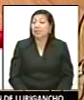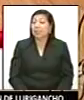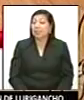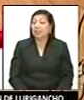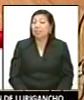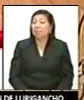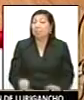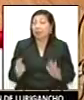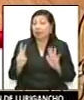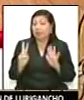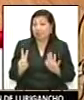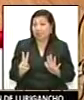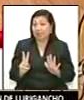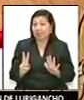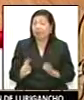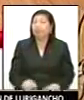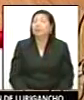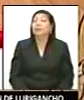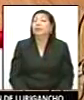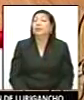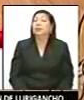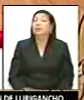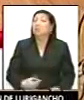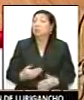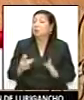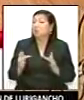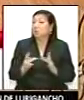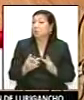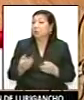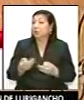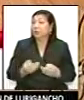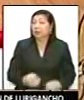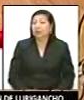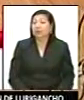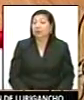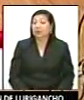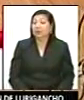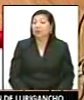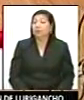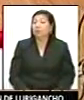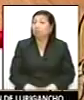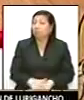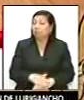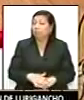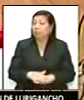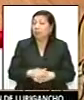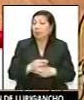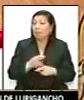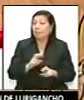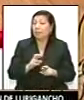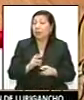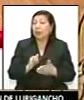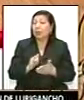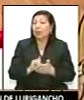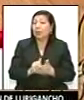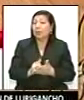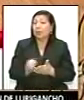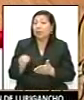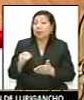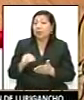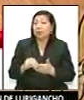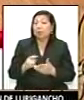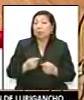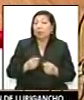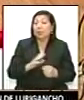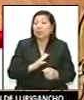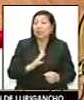Punto 7. La autógrafa genera impacto presupuestal en la gestión de recursos públicos, afectando el equilibrio presupuestal